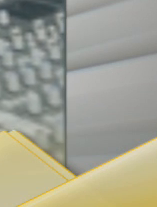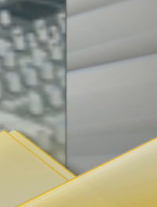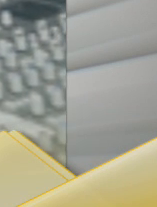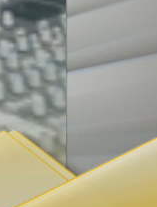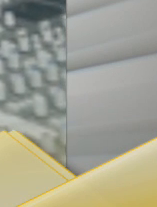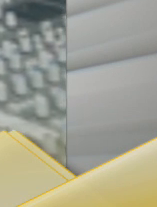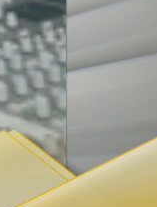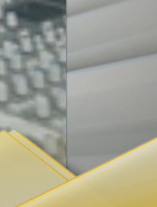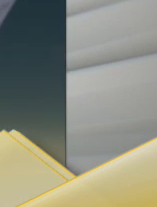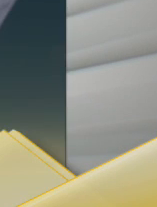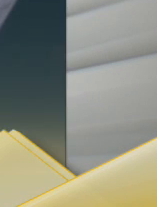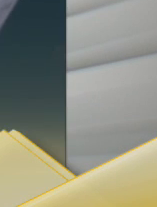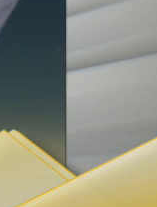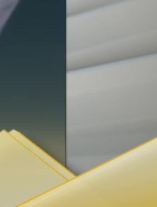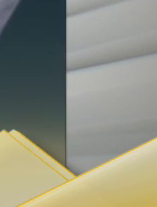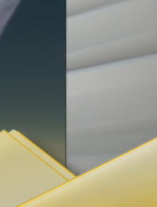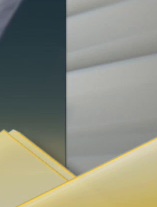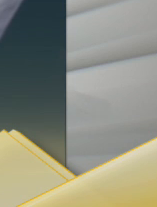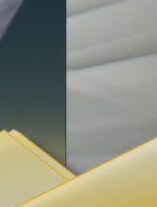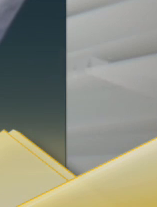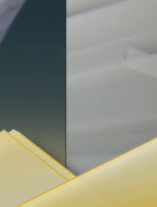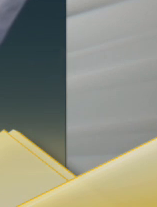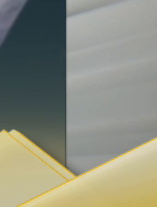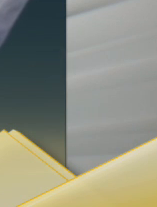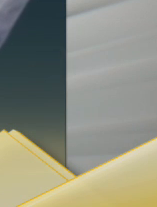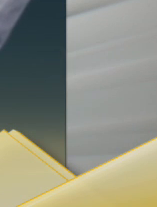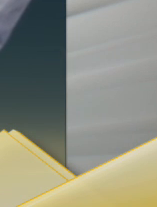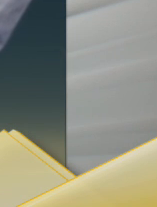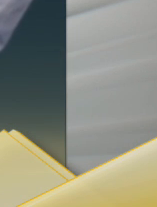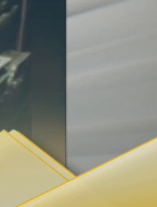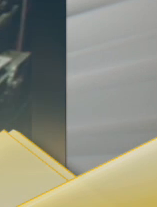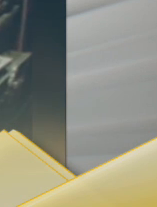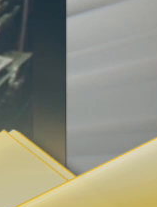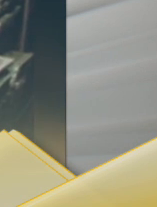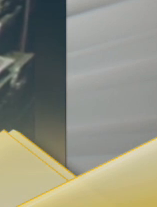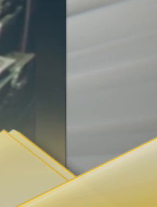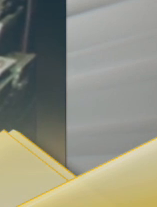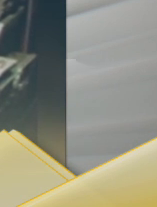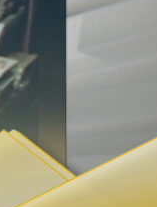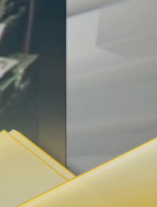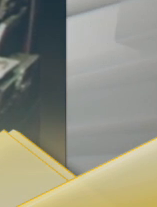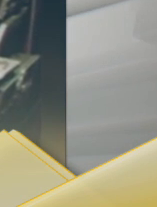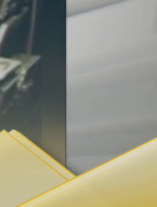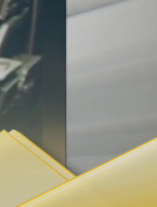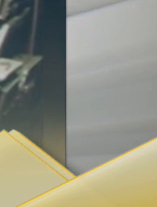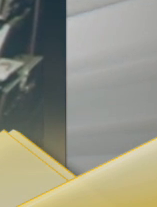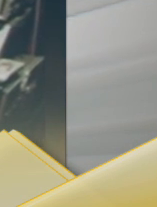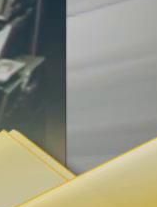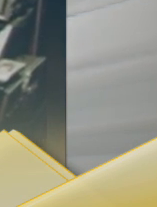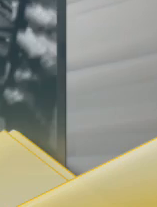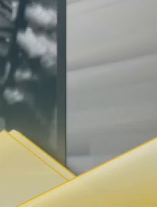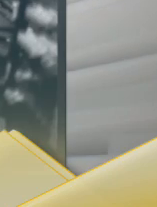huella, no se pierda la narración sobre la vida, trayectoria y reconocimientos internacionales del ingeniero en